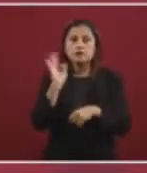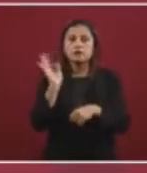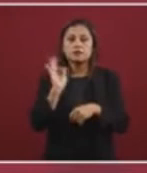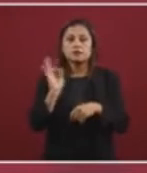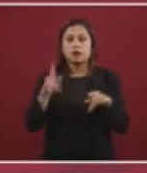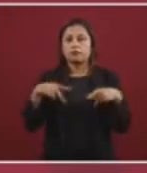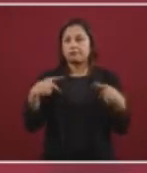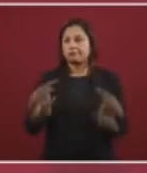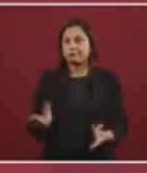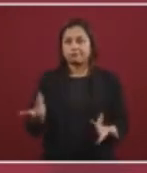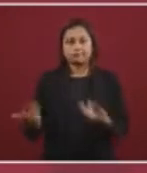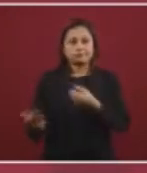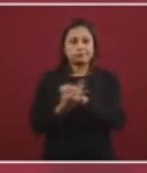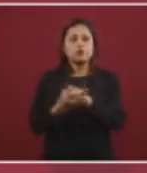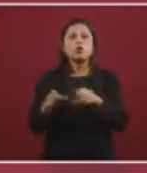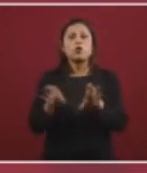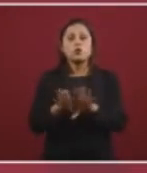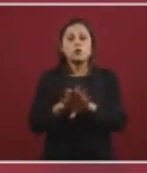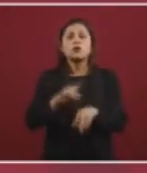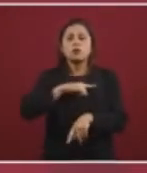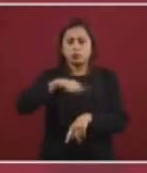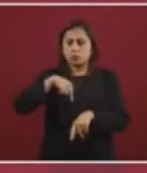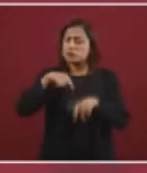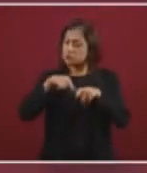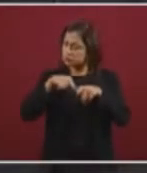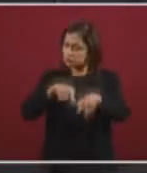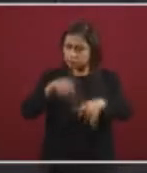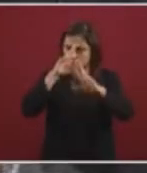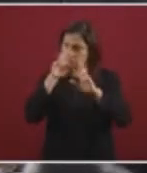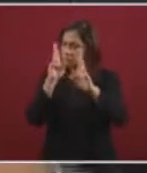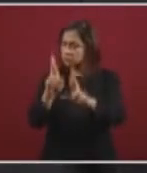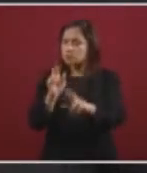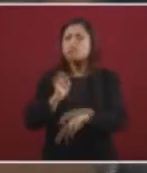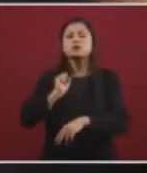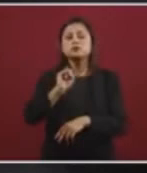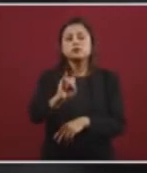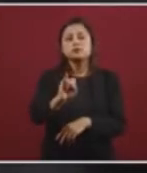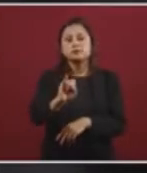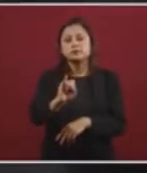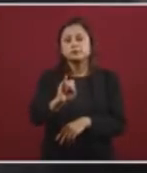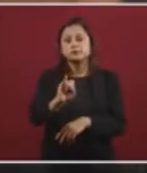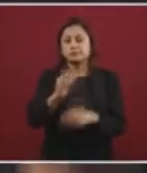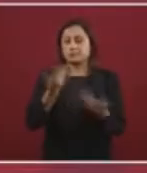Sí, vamos nosotros a seguir siendo respetuosos, pero no puedo aceptar de que